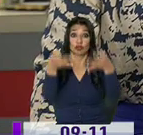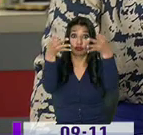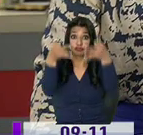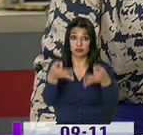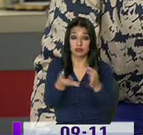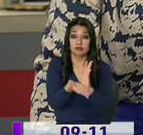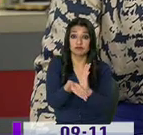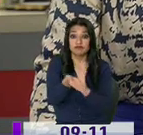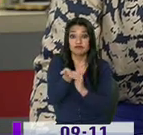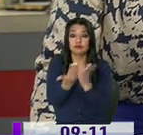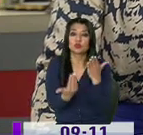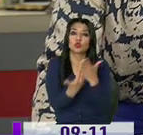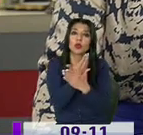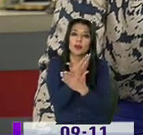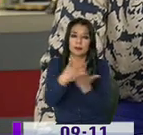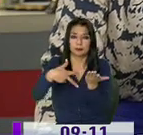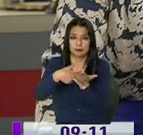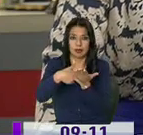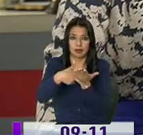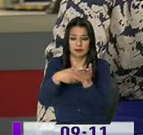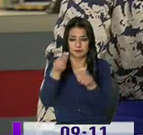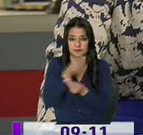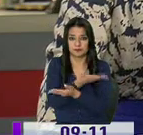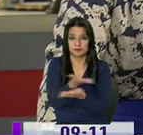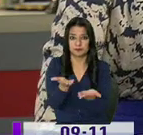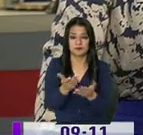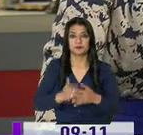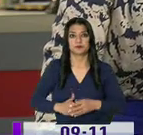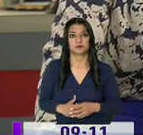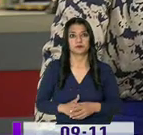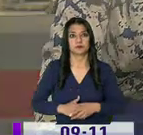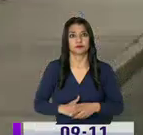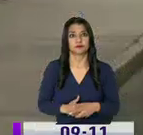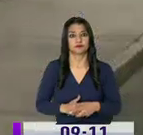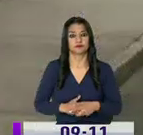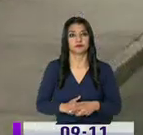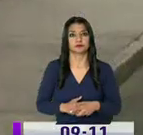costo nuevo por pasaje. Los detalles en el siguiente informe.